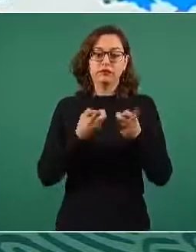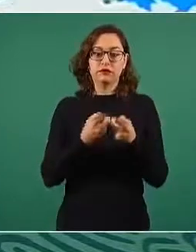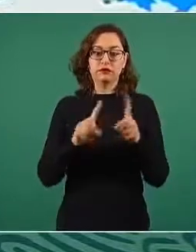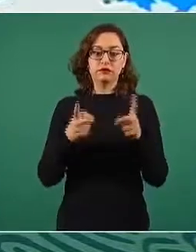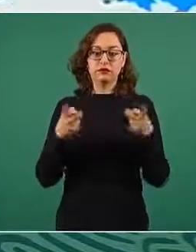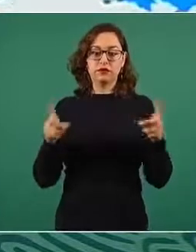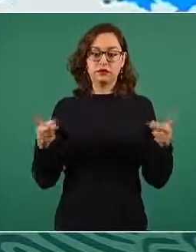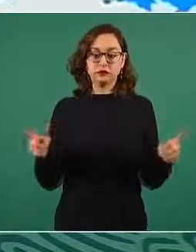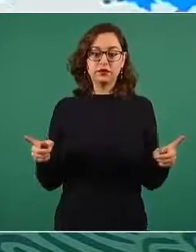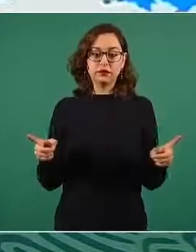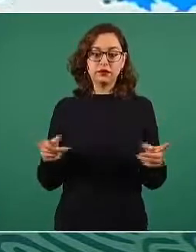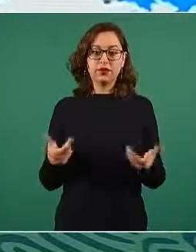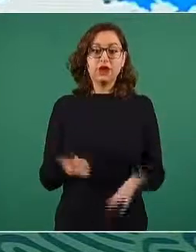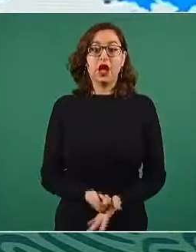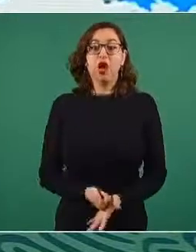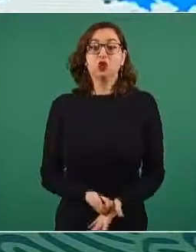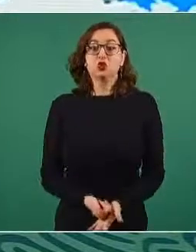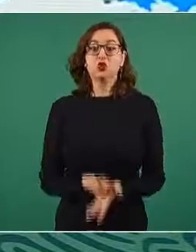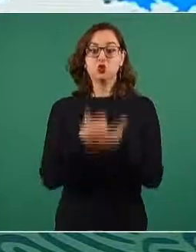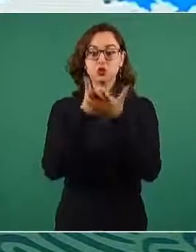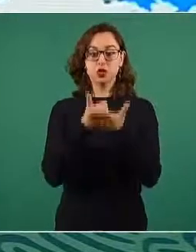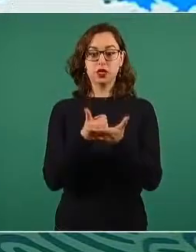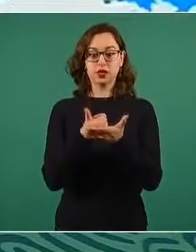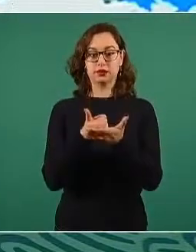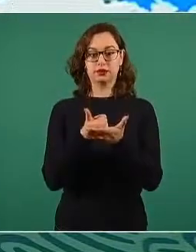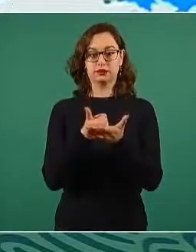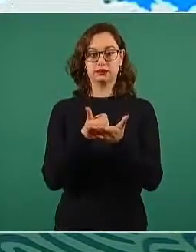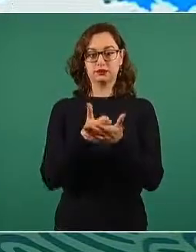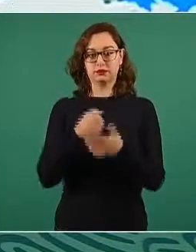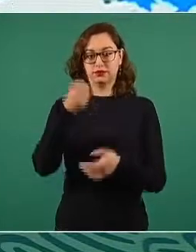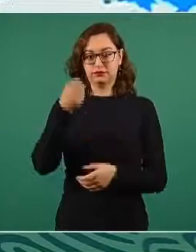una cortina de desarrollo?